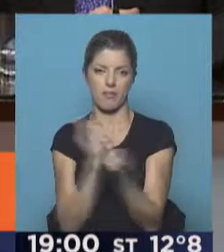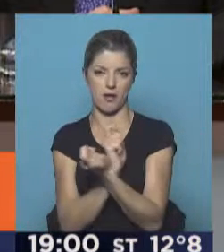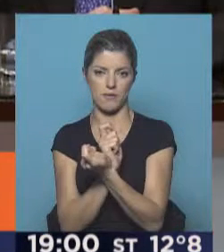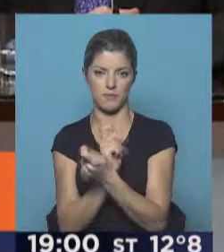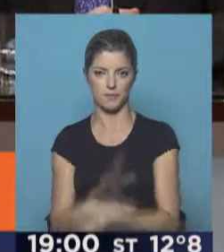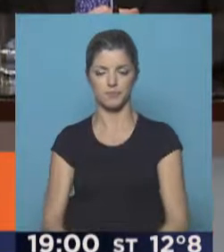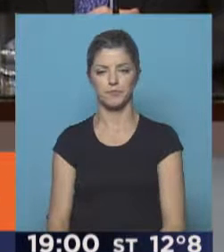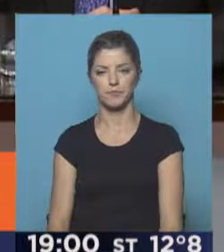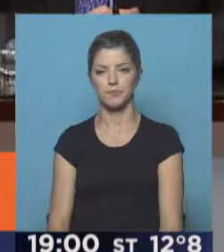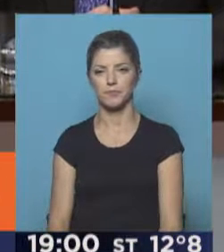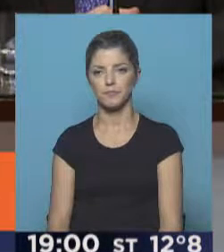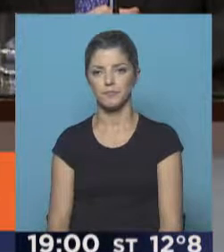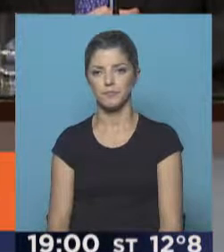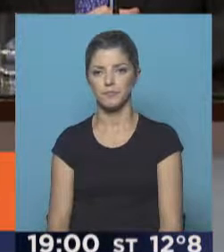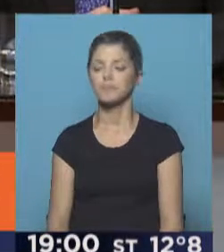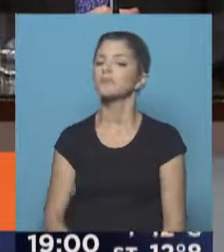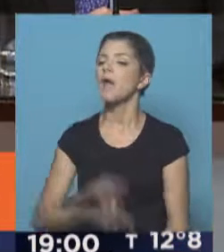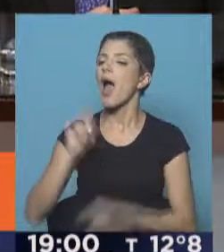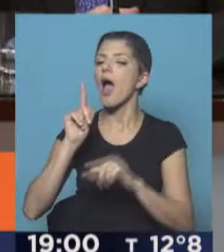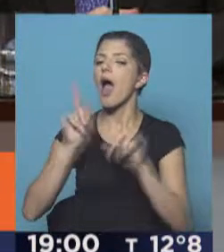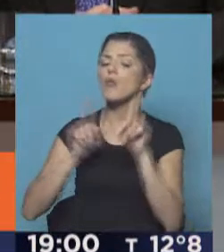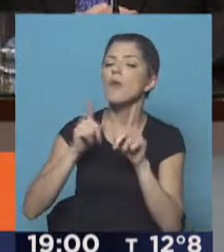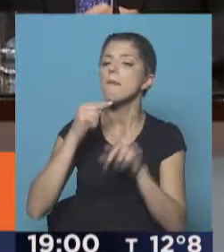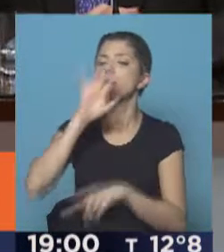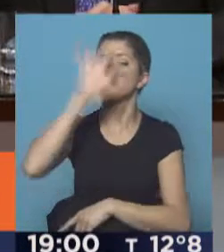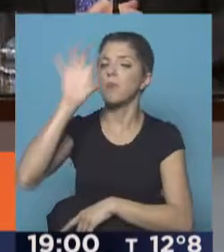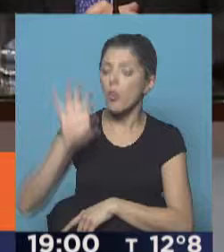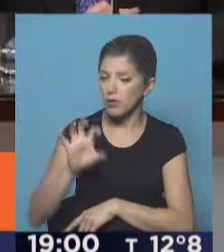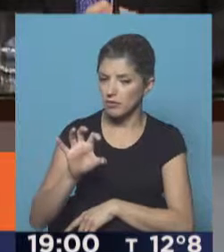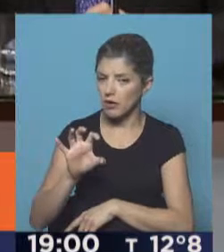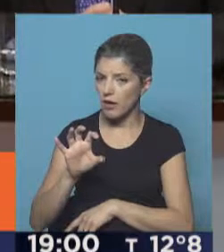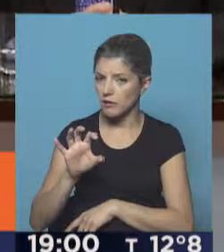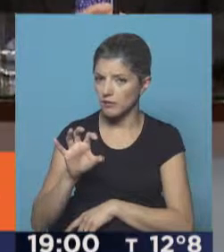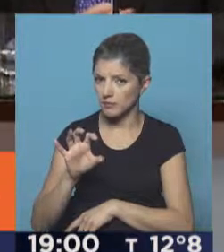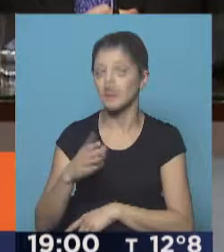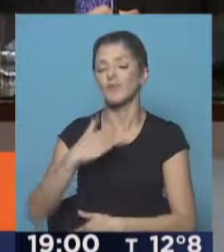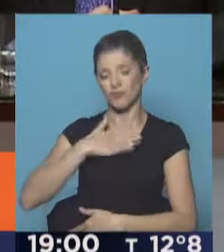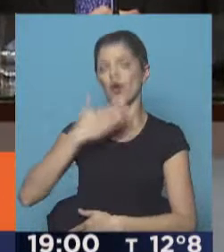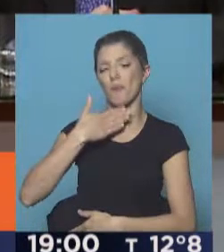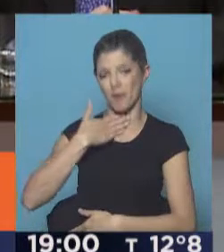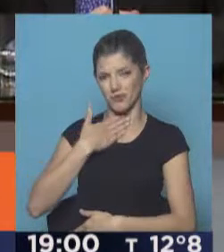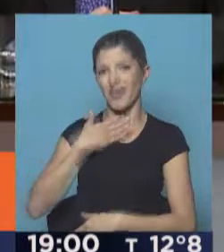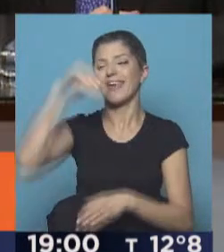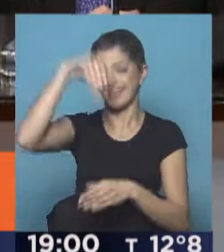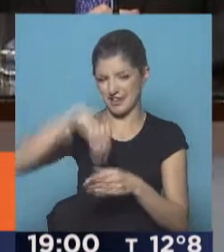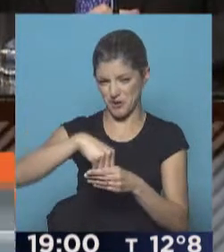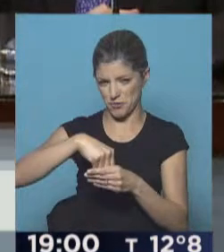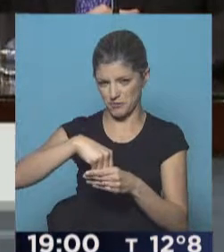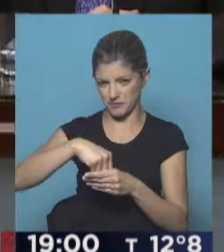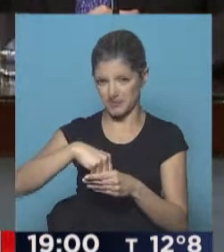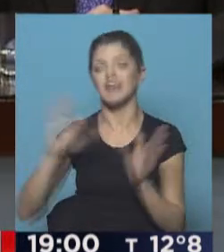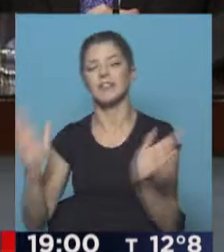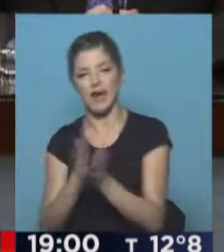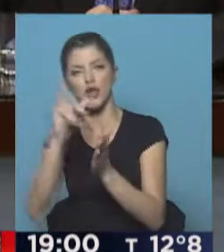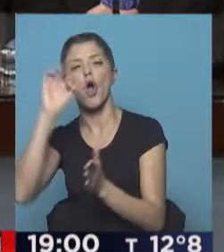Sí, ¿qué pasa en aquellas provincias donde ha habido La Voz del Interior, corresponsal en Buenos Aires, y el diario Los